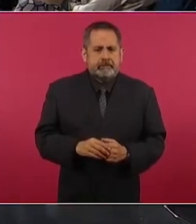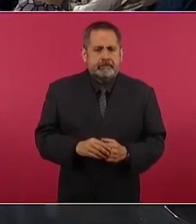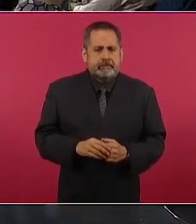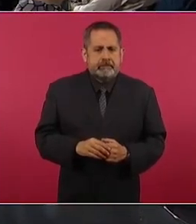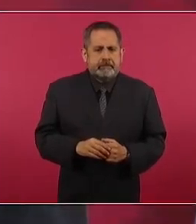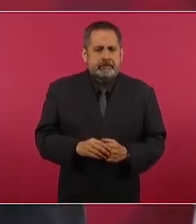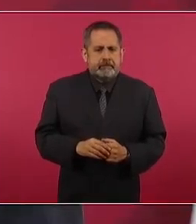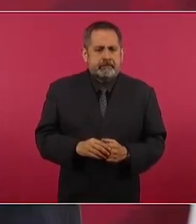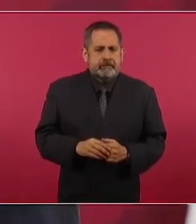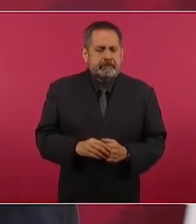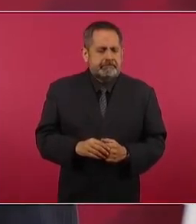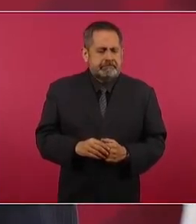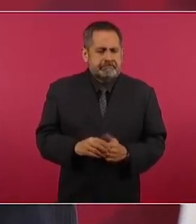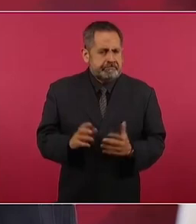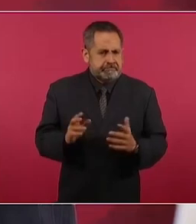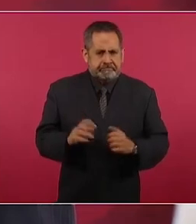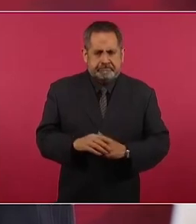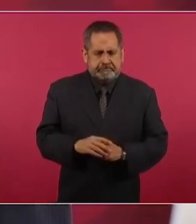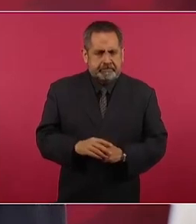En